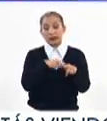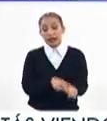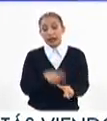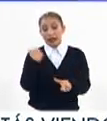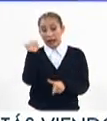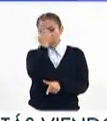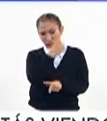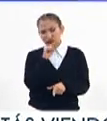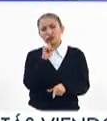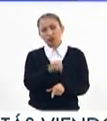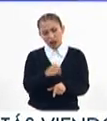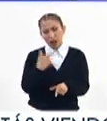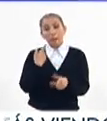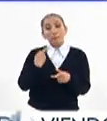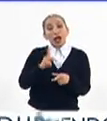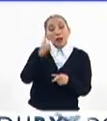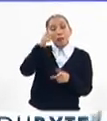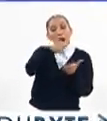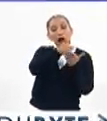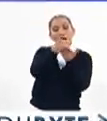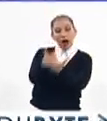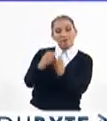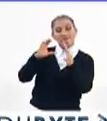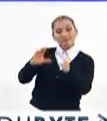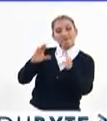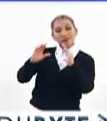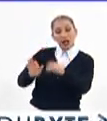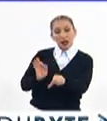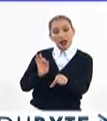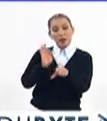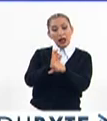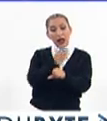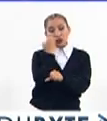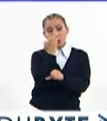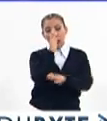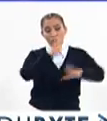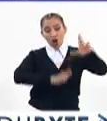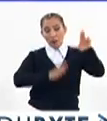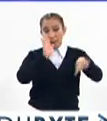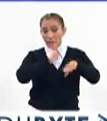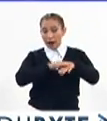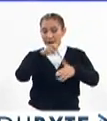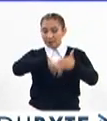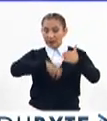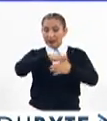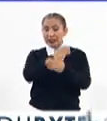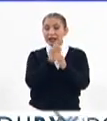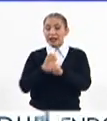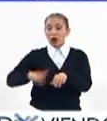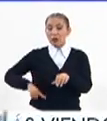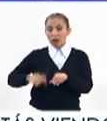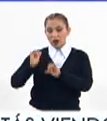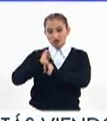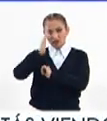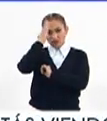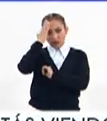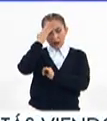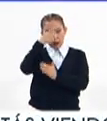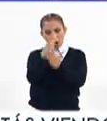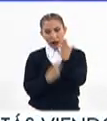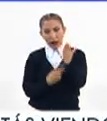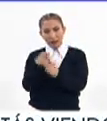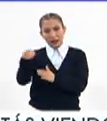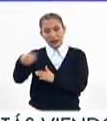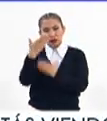las evaluaciones con carácter formativo, el fortalecimiento de las escuelas normales y que el Estado mantenga la rectoría de los